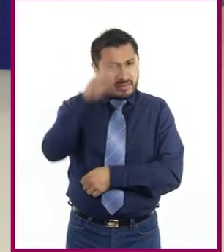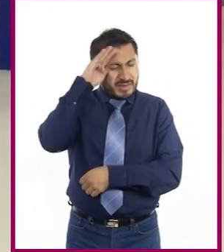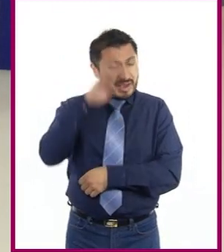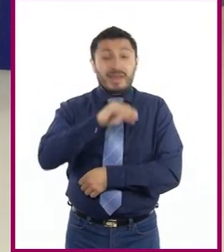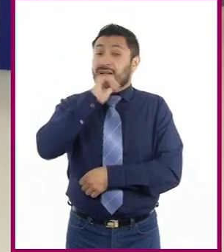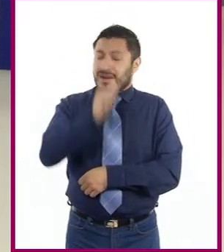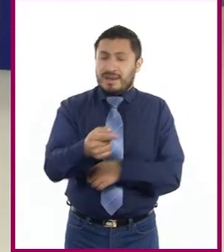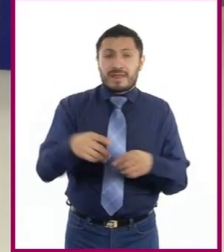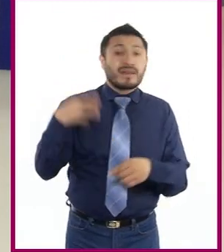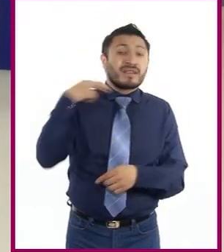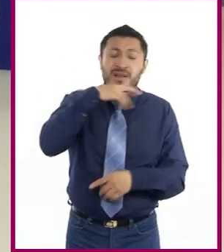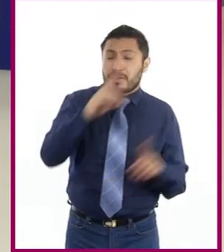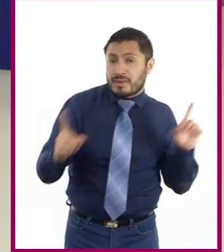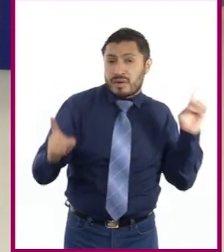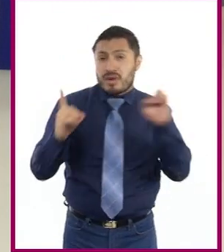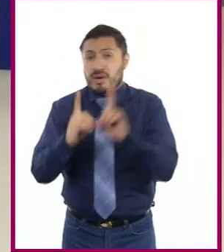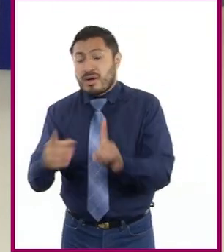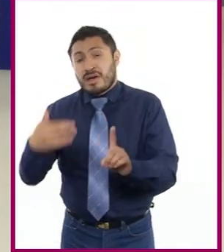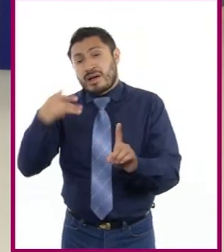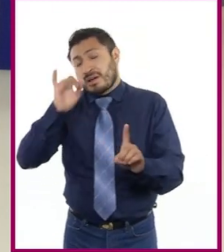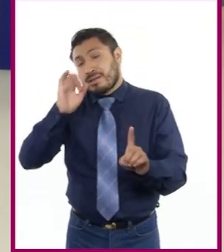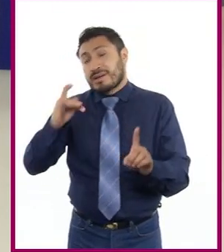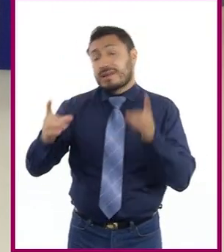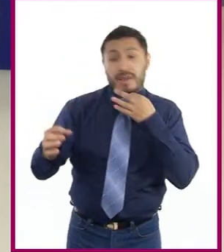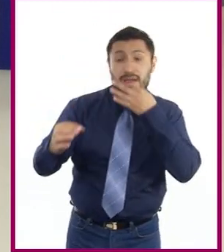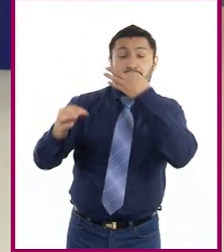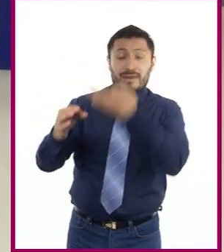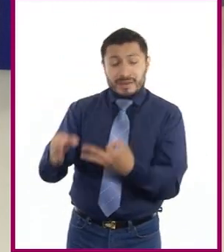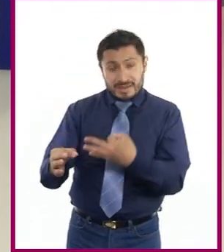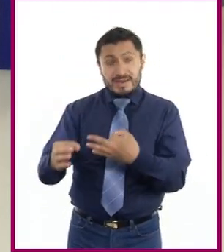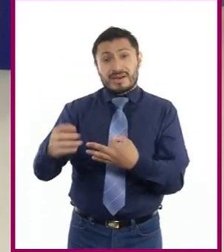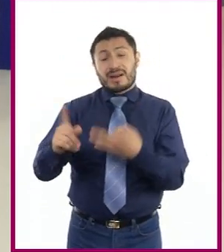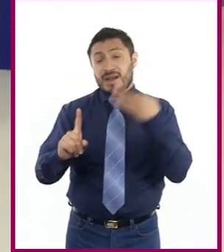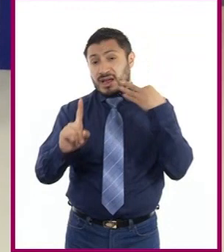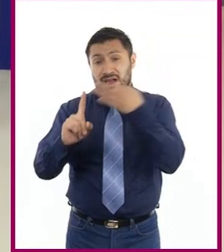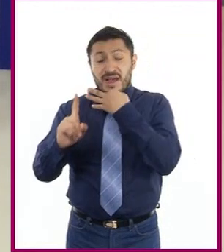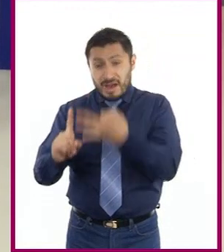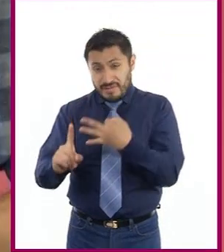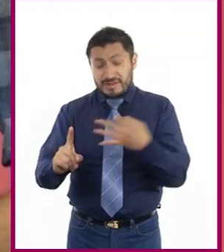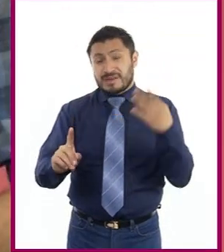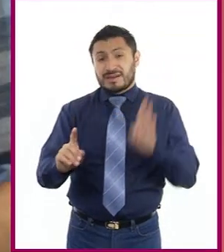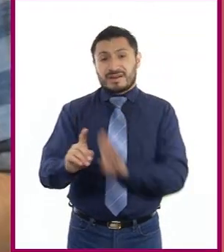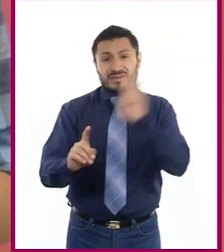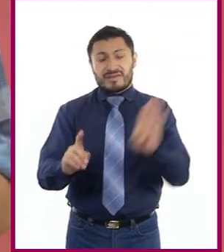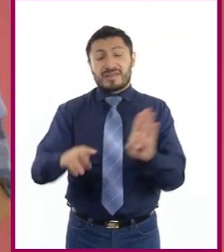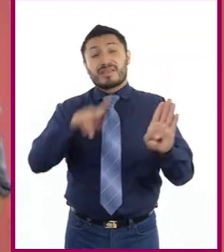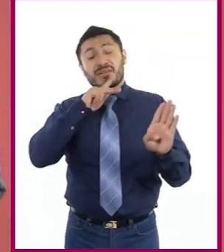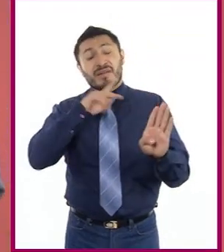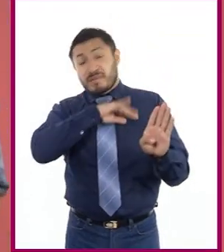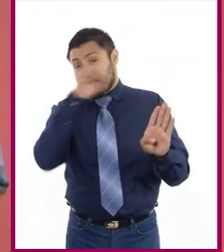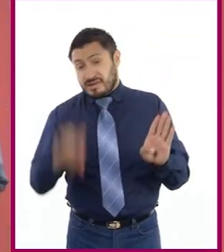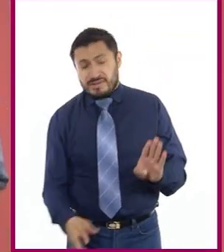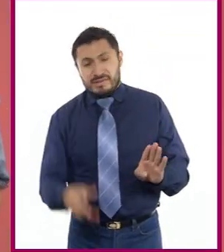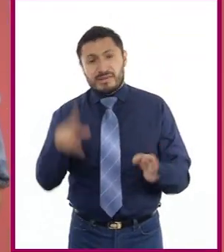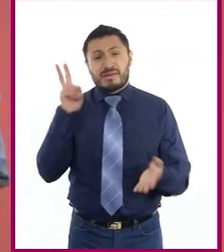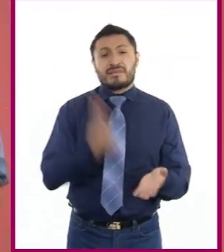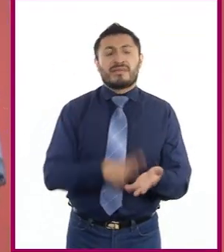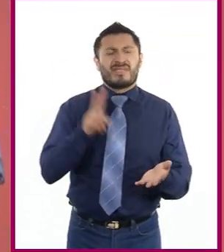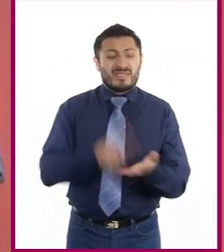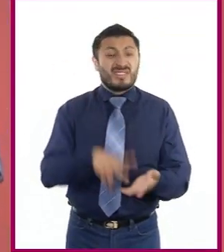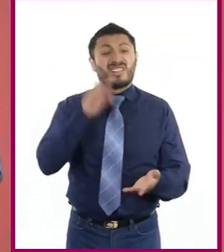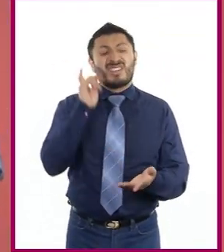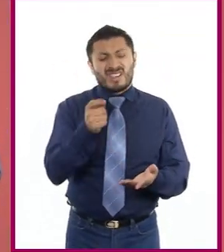veces, acudirá a Hamlet para avisarle del fantasma de su difunto padre. Los valores que destacan en esta escena